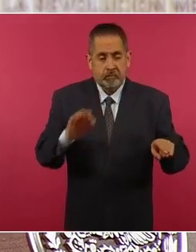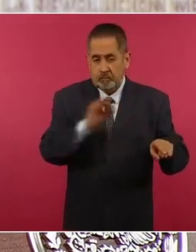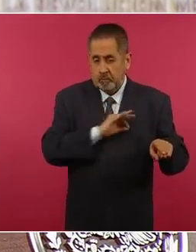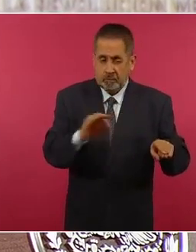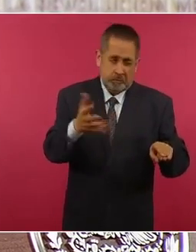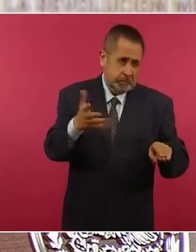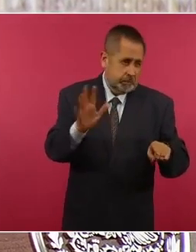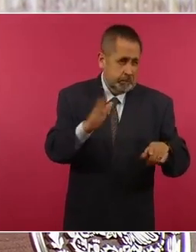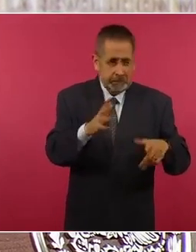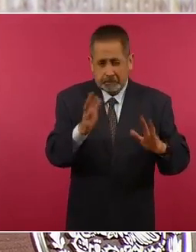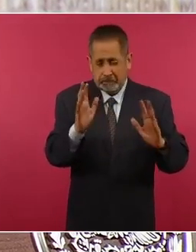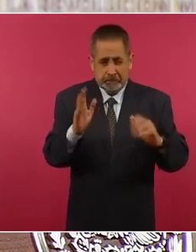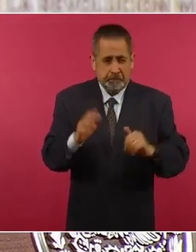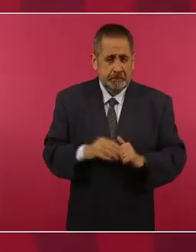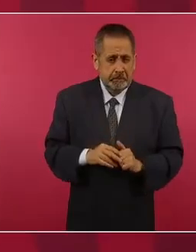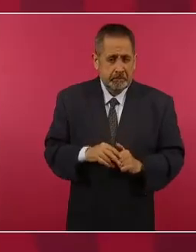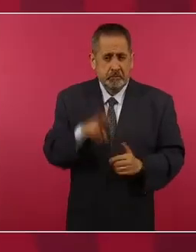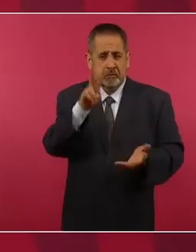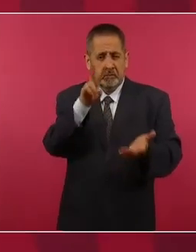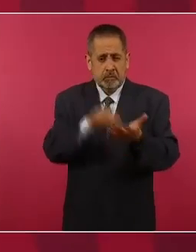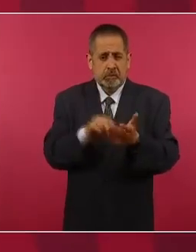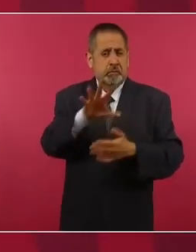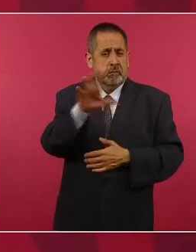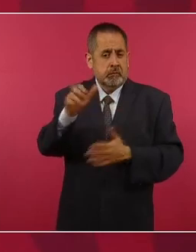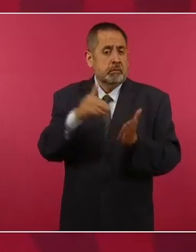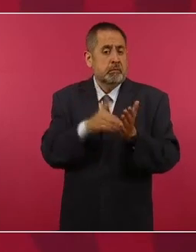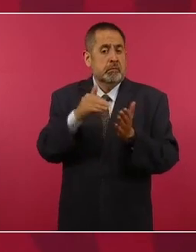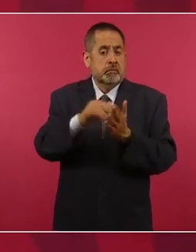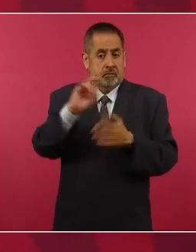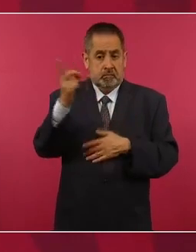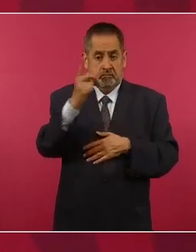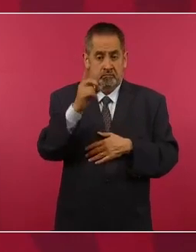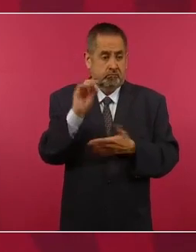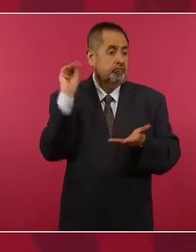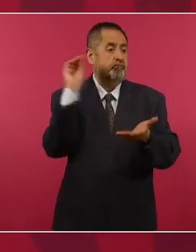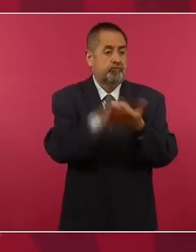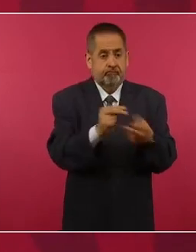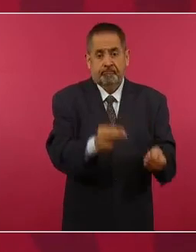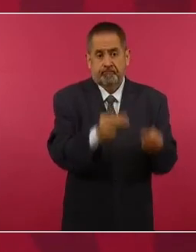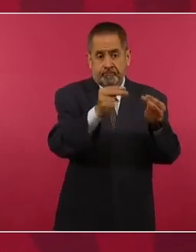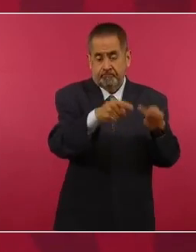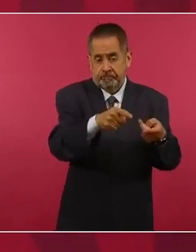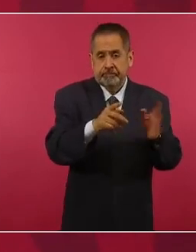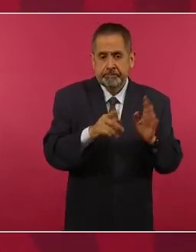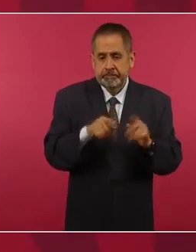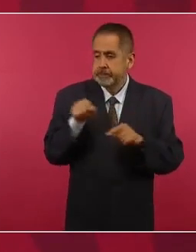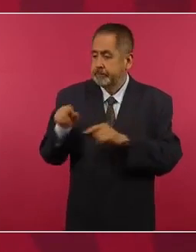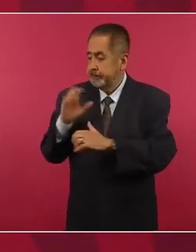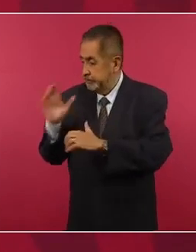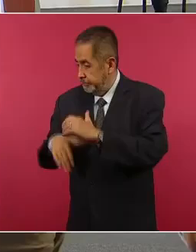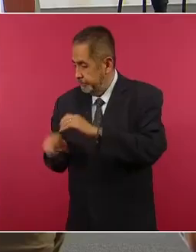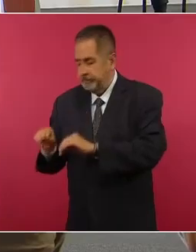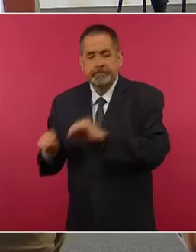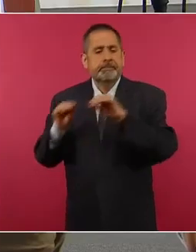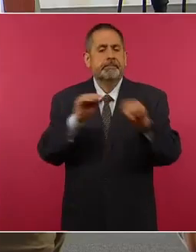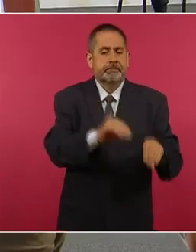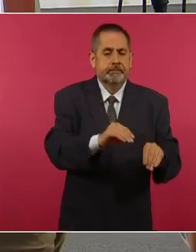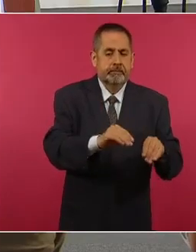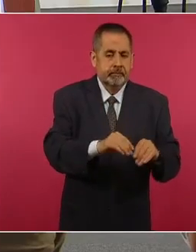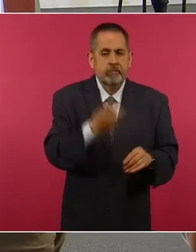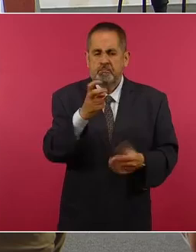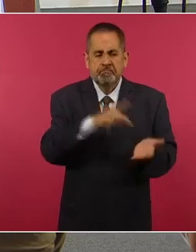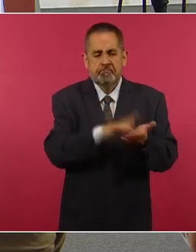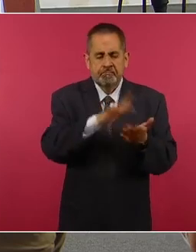alrededor de 2,500 millones de dólares. Por eso la